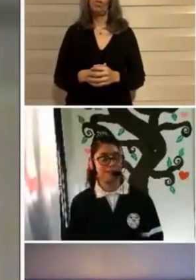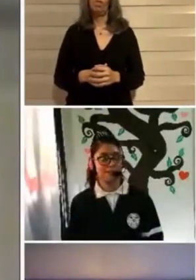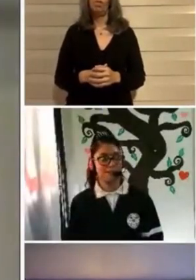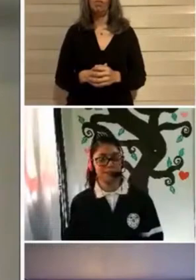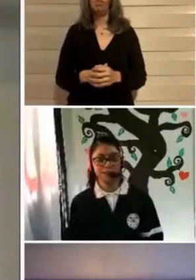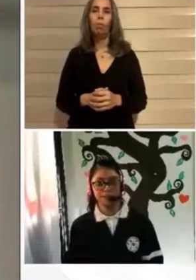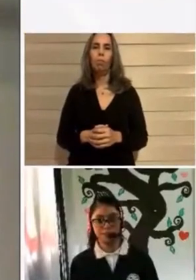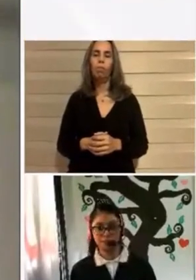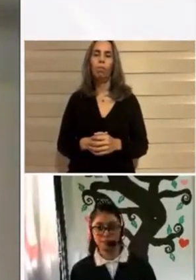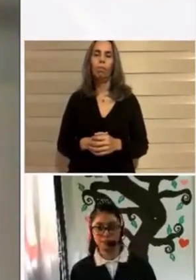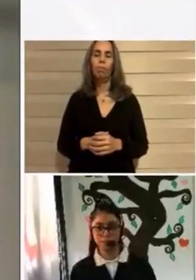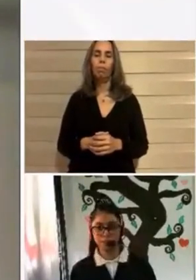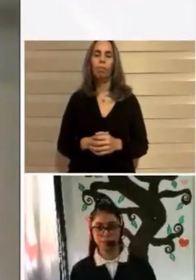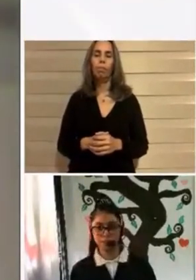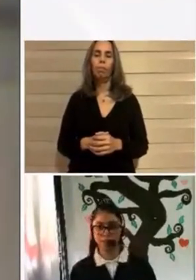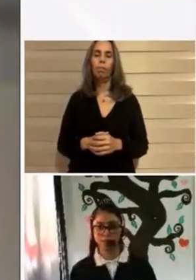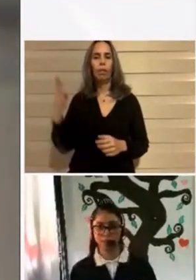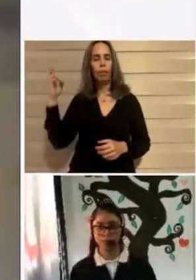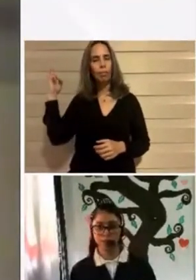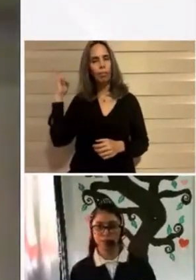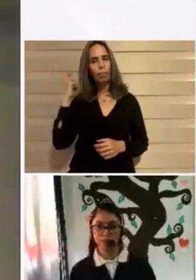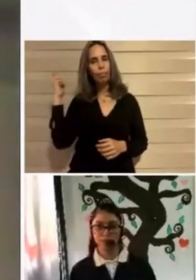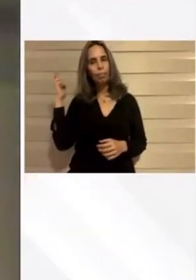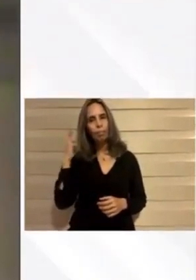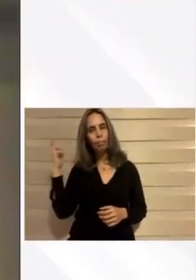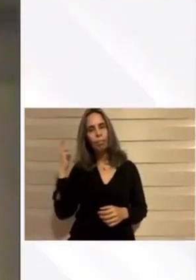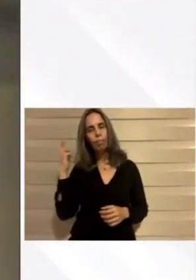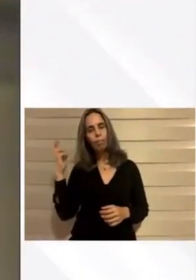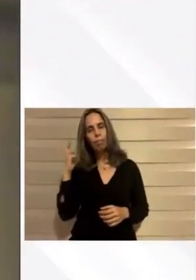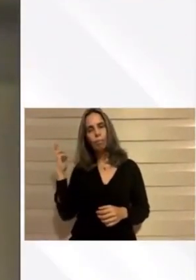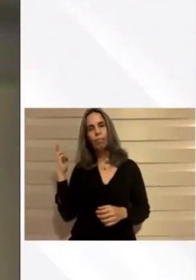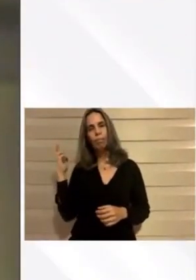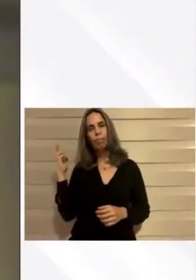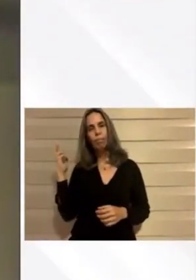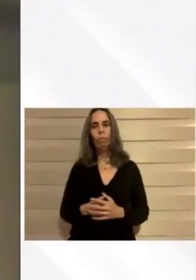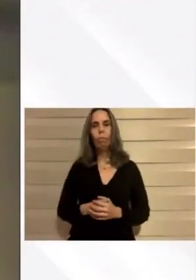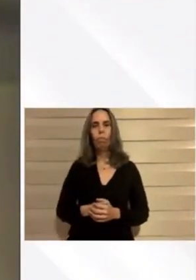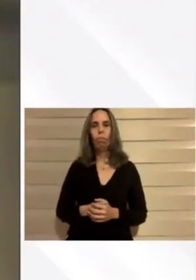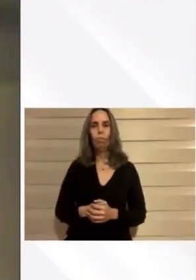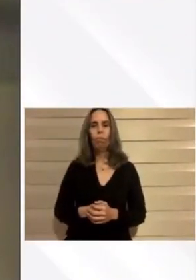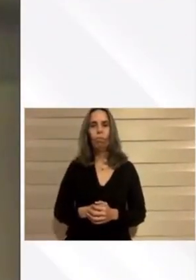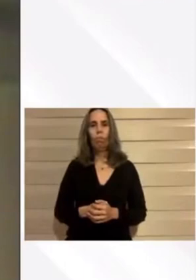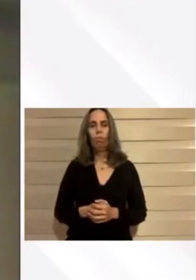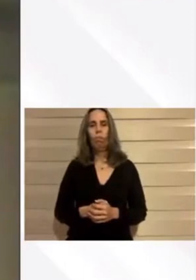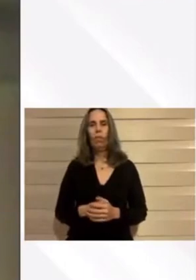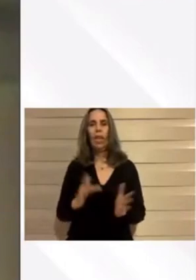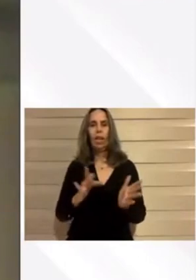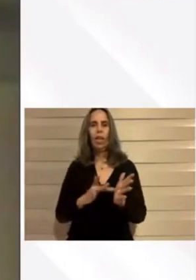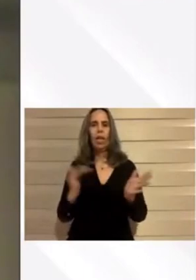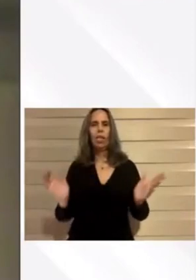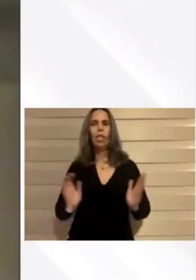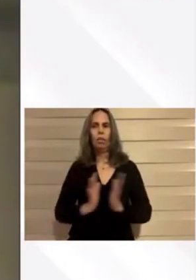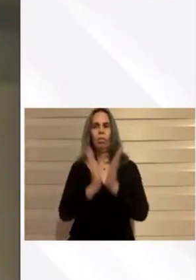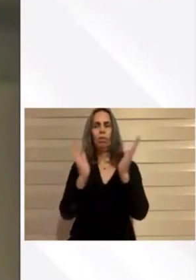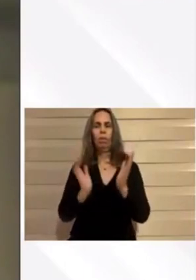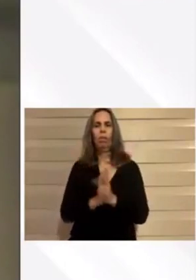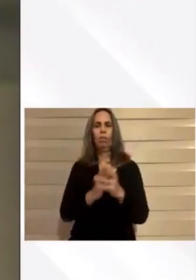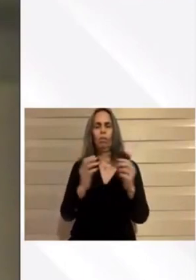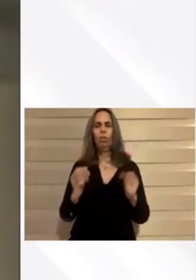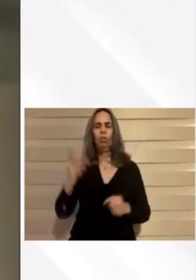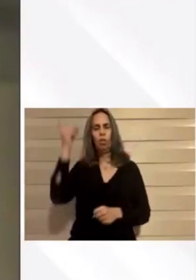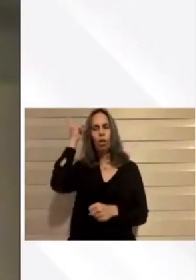Agradecemos la participación de la directora general del Papalote Museo del Niño y a la alumna